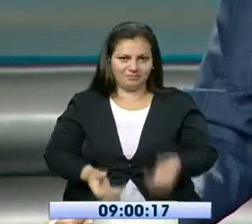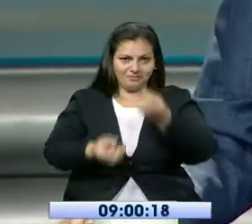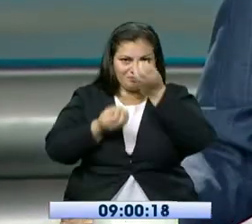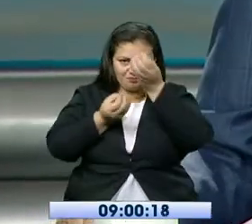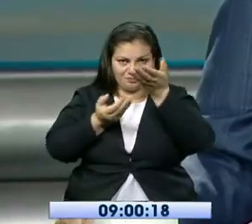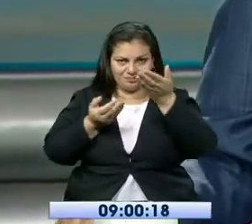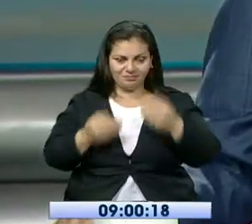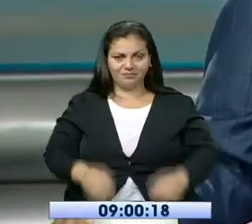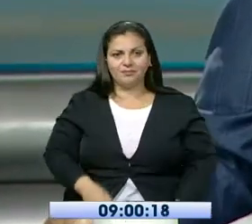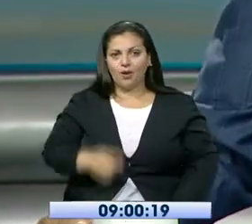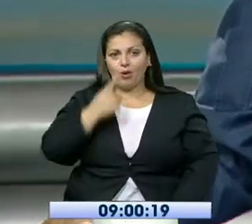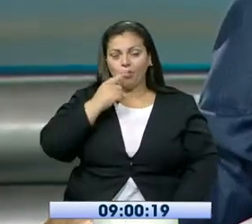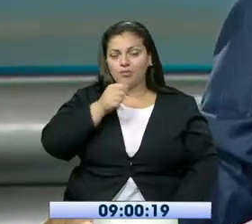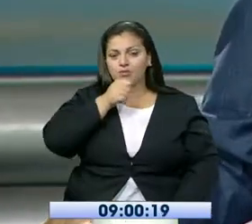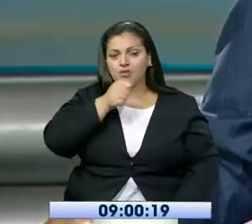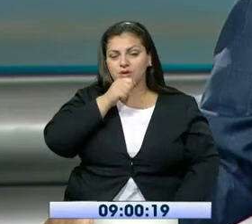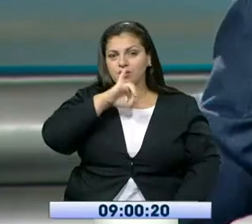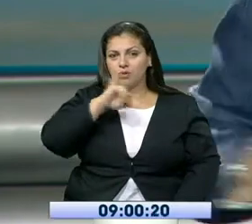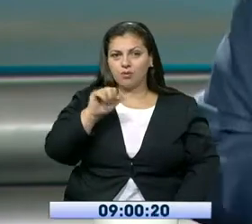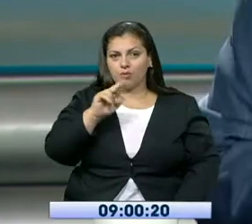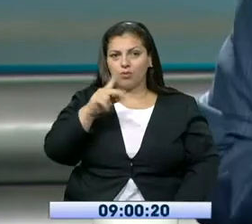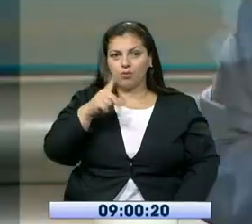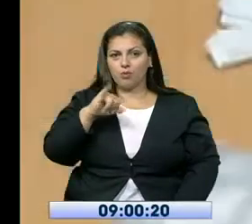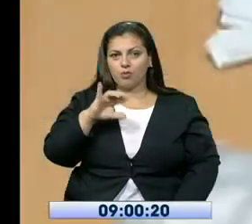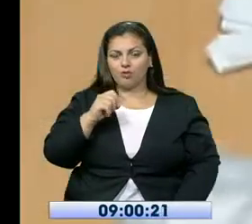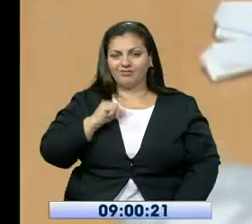Saona nos da los detalles de esta información.